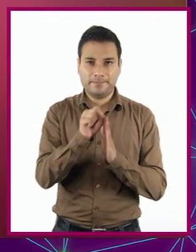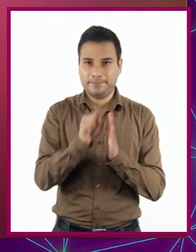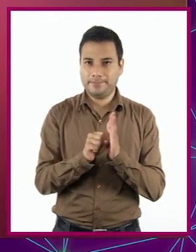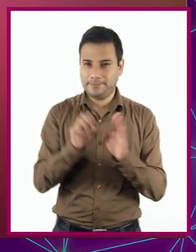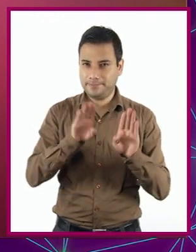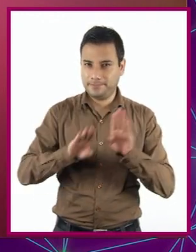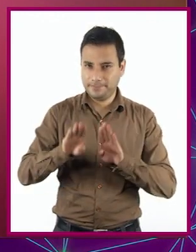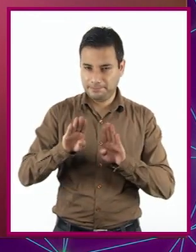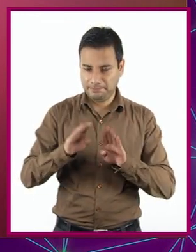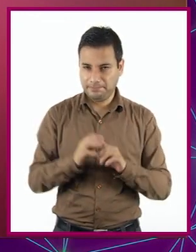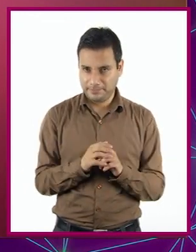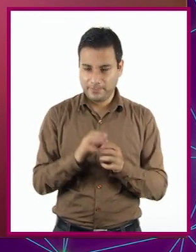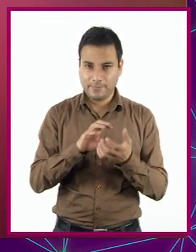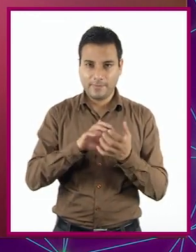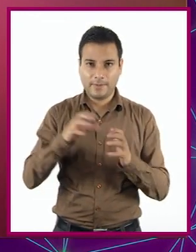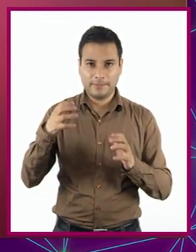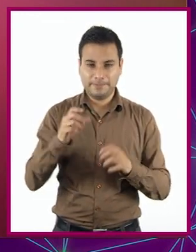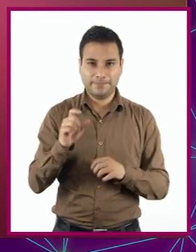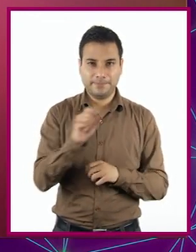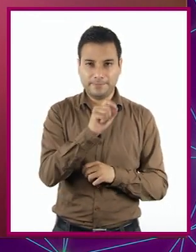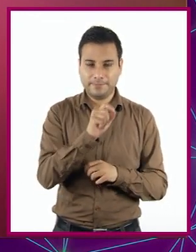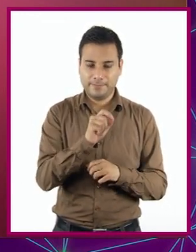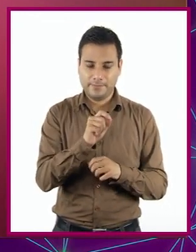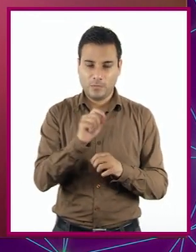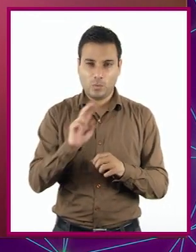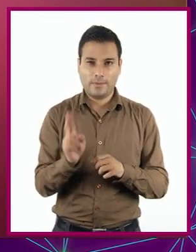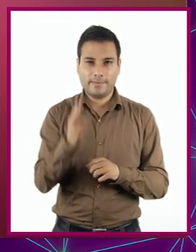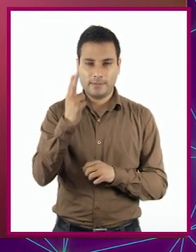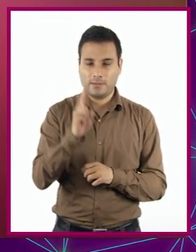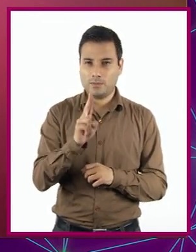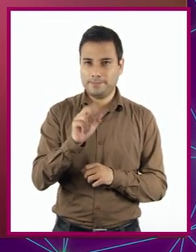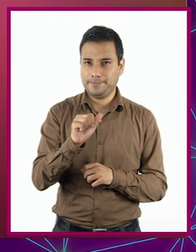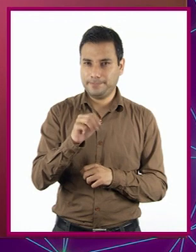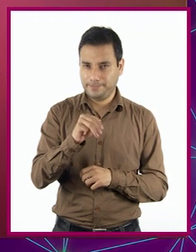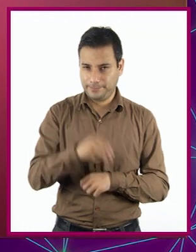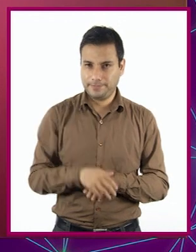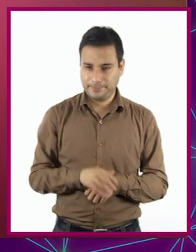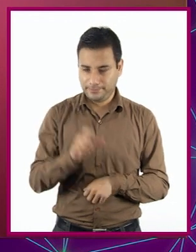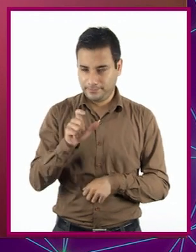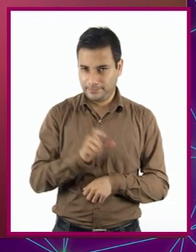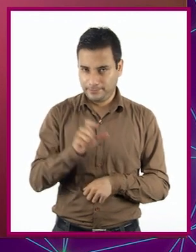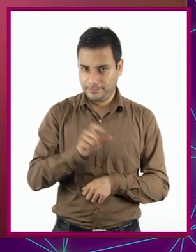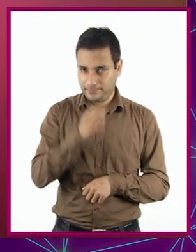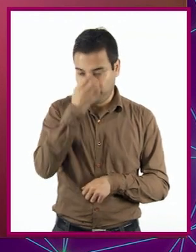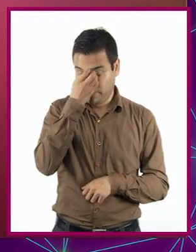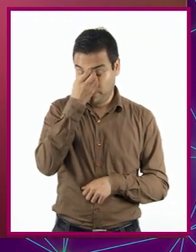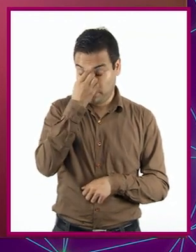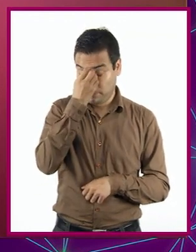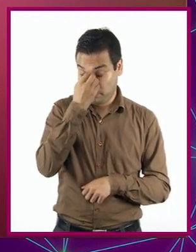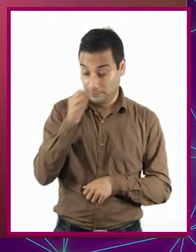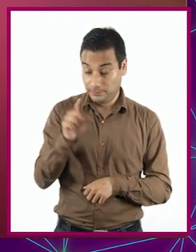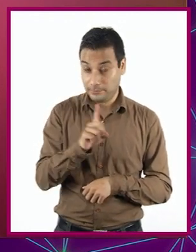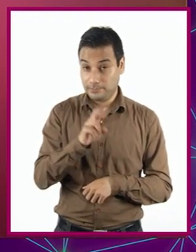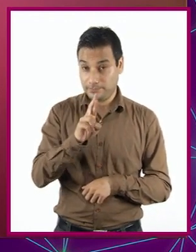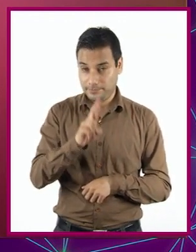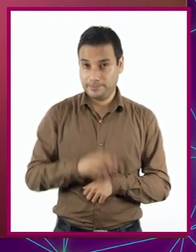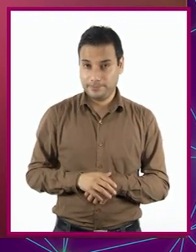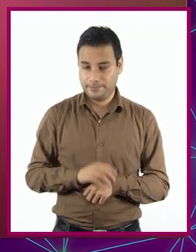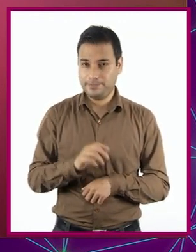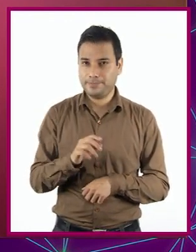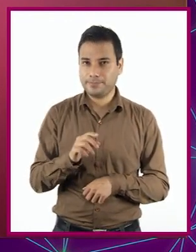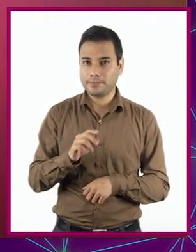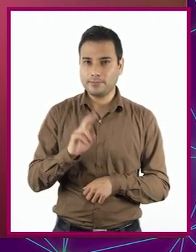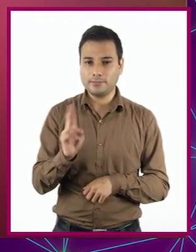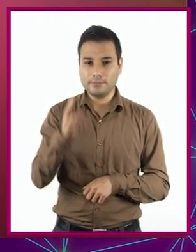en Ecología Molecular Microbiana de la Universidad Autónoma Metropolitana, Unidad Xochimilco. Es doctor por la Universidad Agrícola